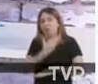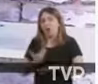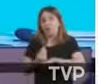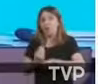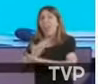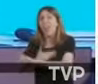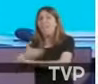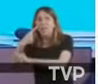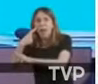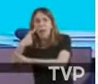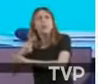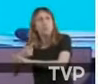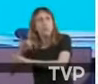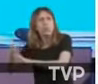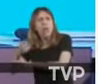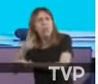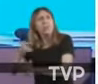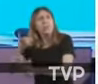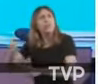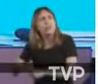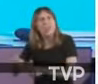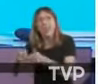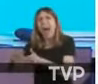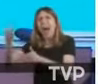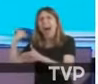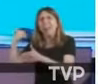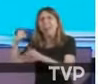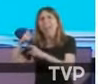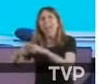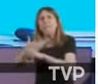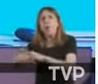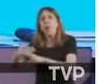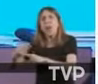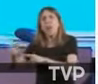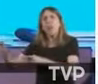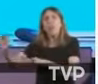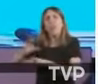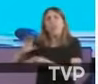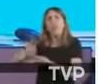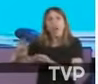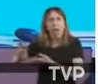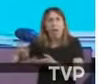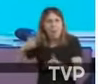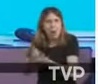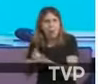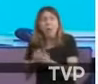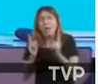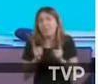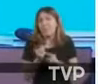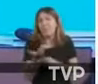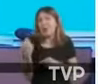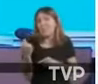Monetario Internacional reconoció que la deuda con los privados era insostenible y que debía haber una reestructuración profunda. Y luego, en la evaluación